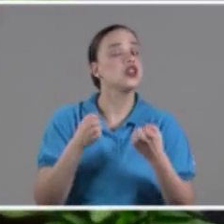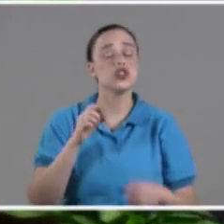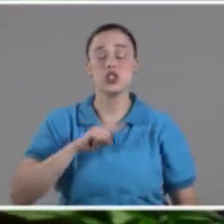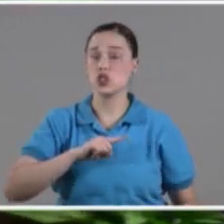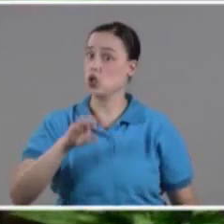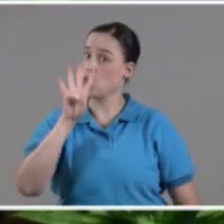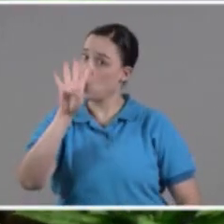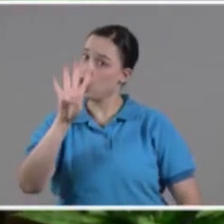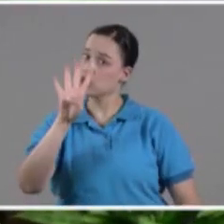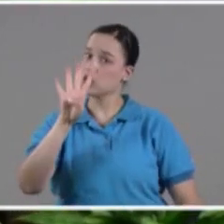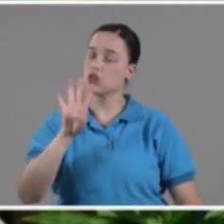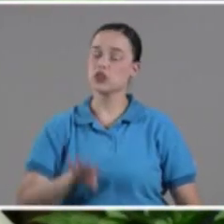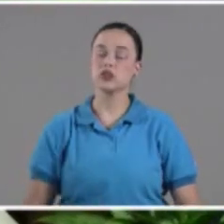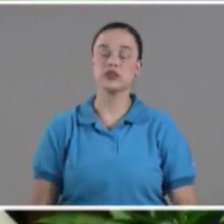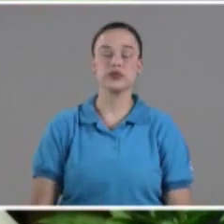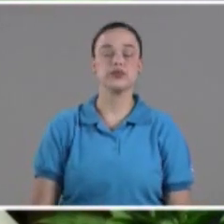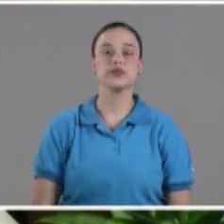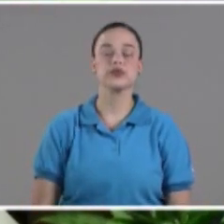cuatro